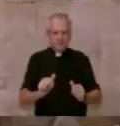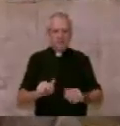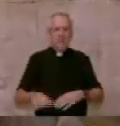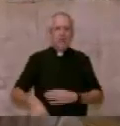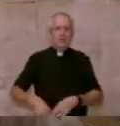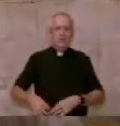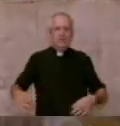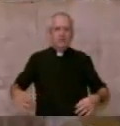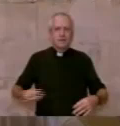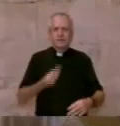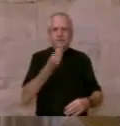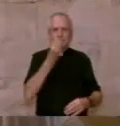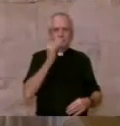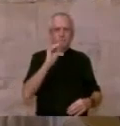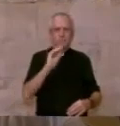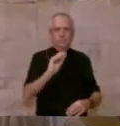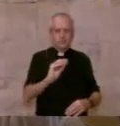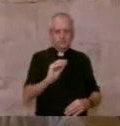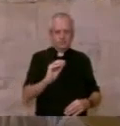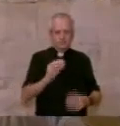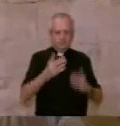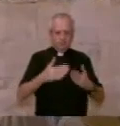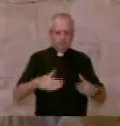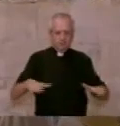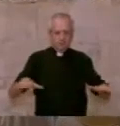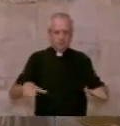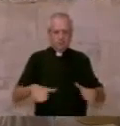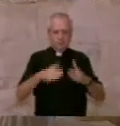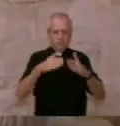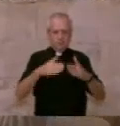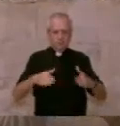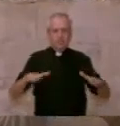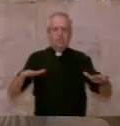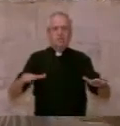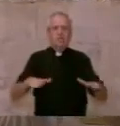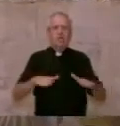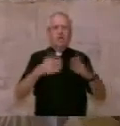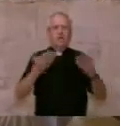mientras vuelve a sonar el himno a la Virgen de la Cinta.